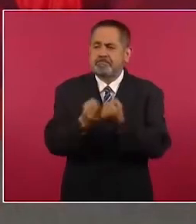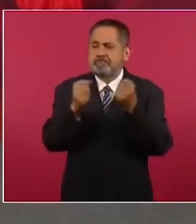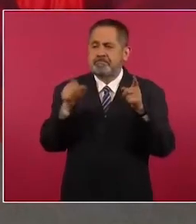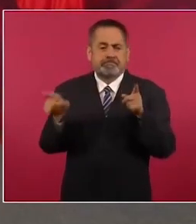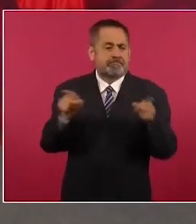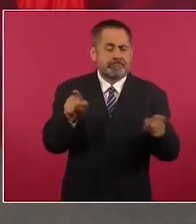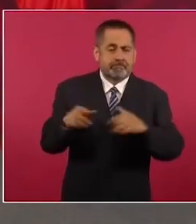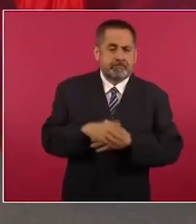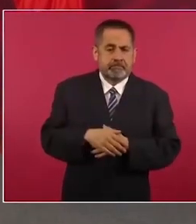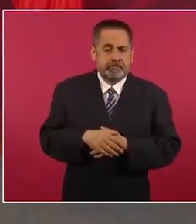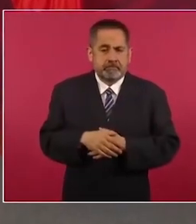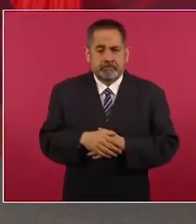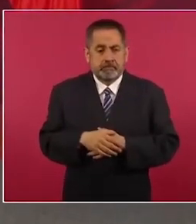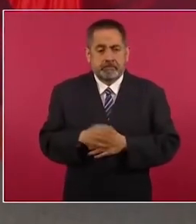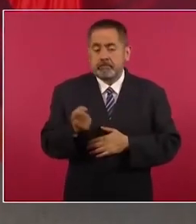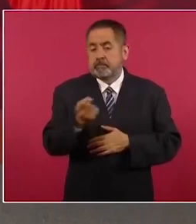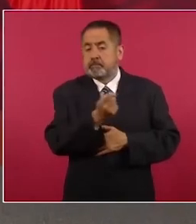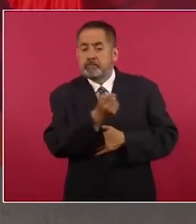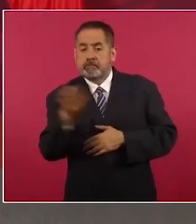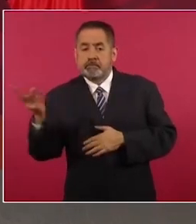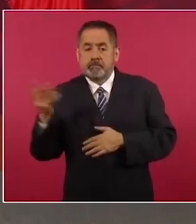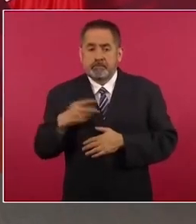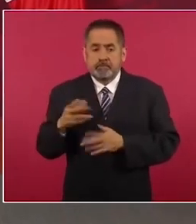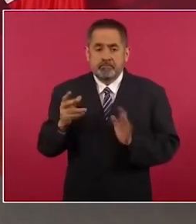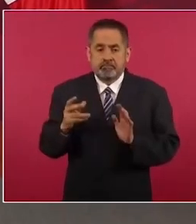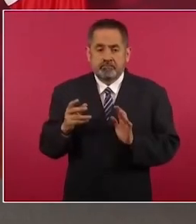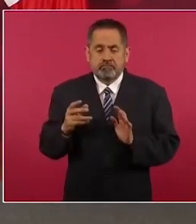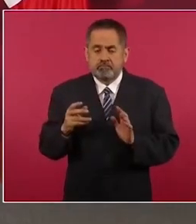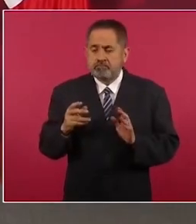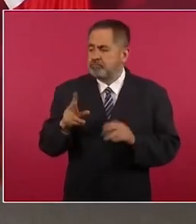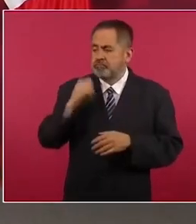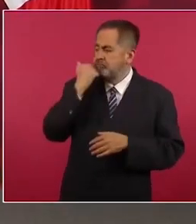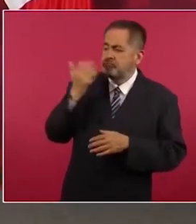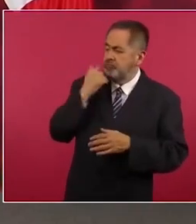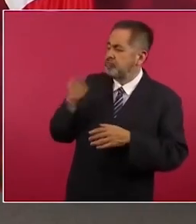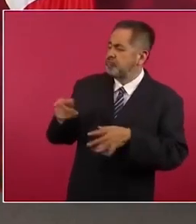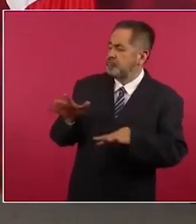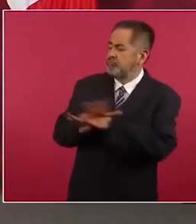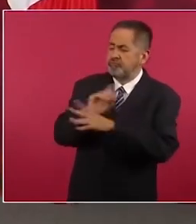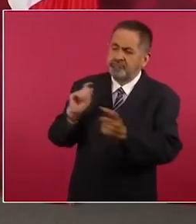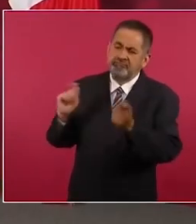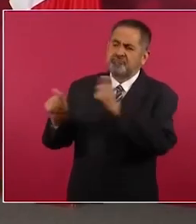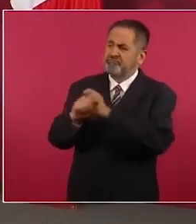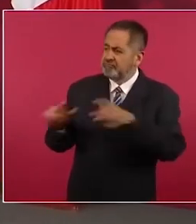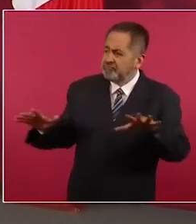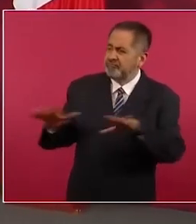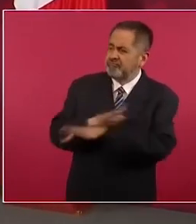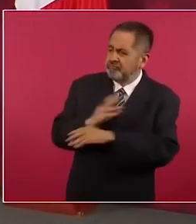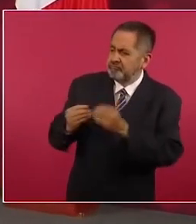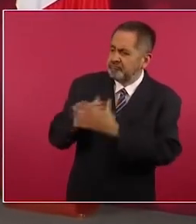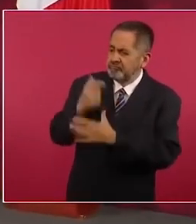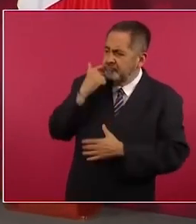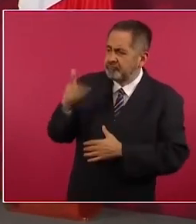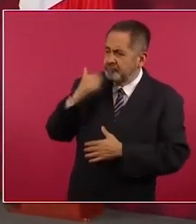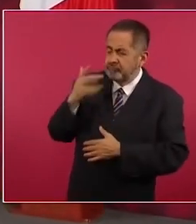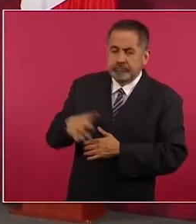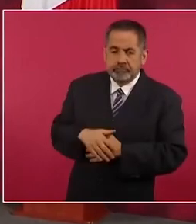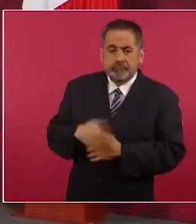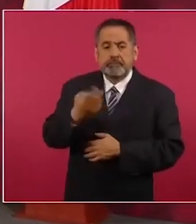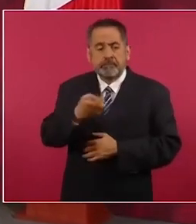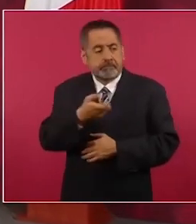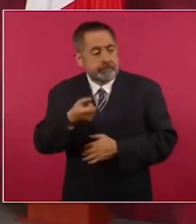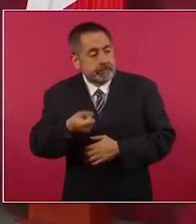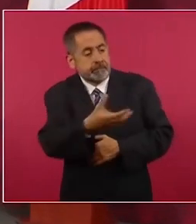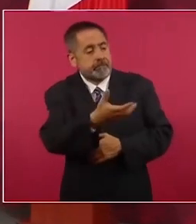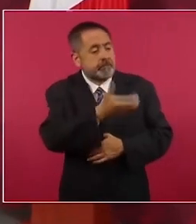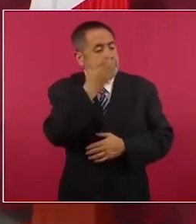Hay quienes se oponen a las transformaciones, a los cambios. Por eso se les llama conservadores,